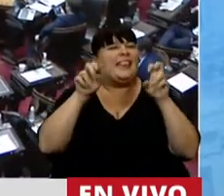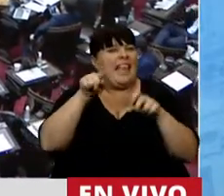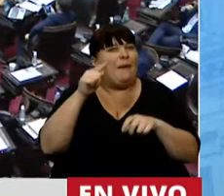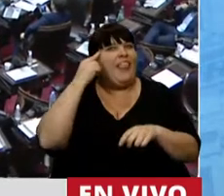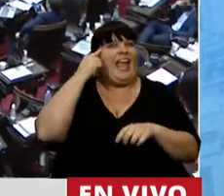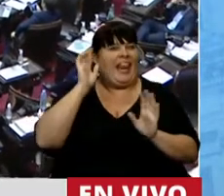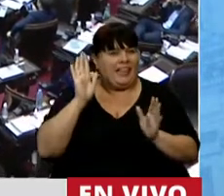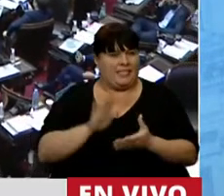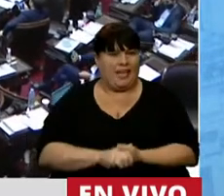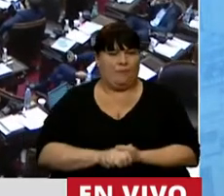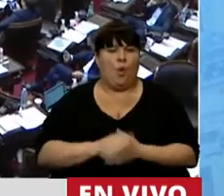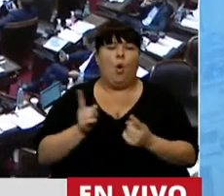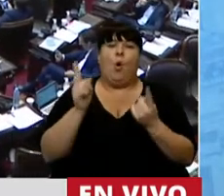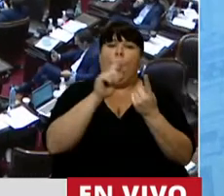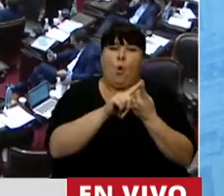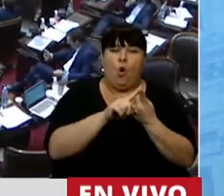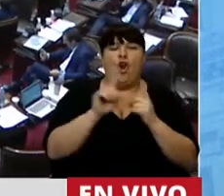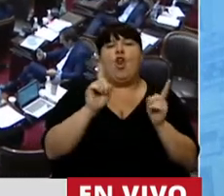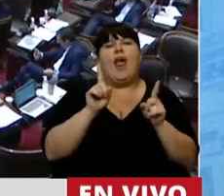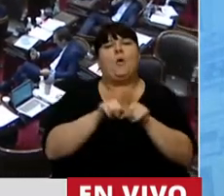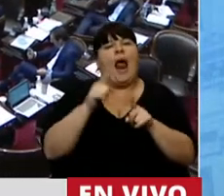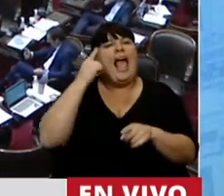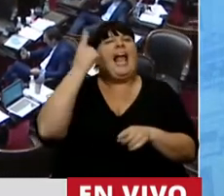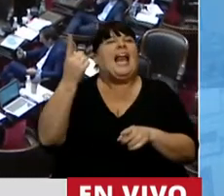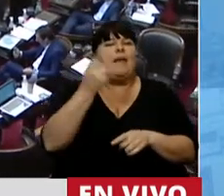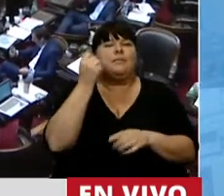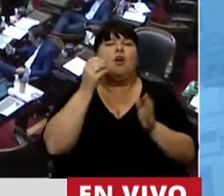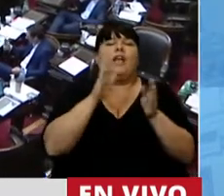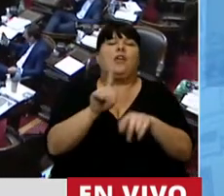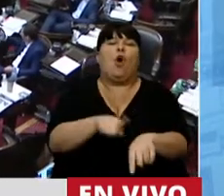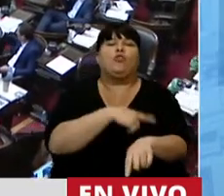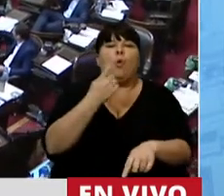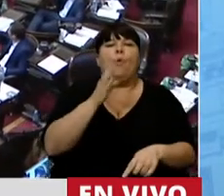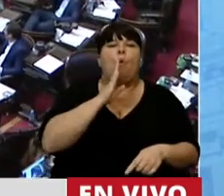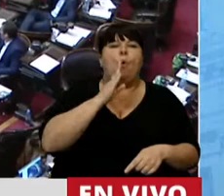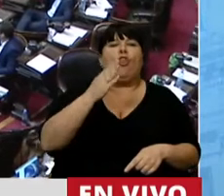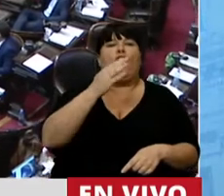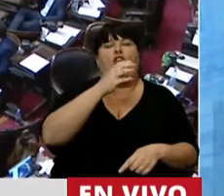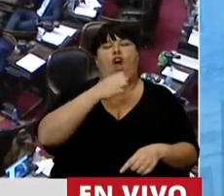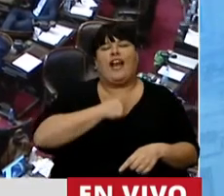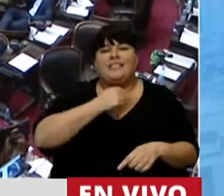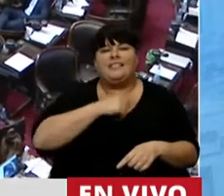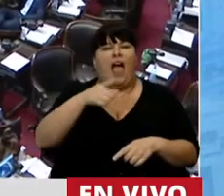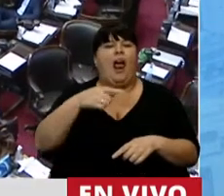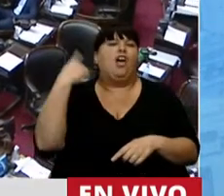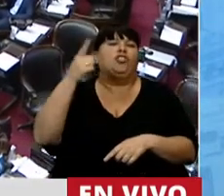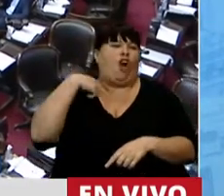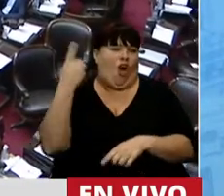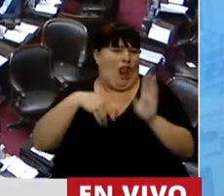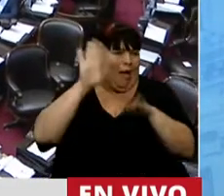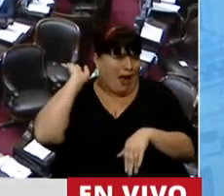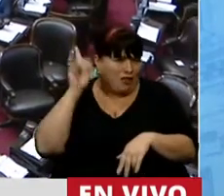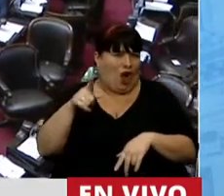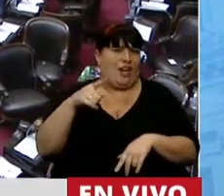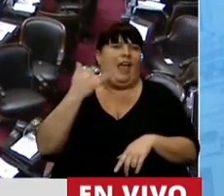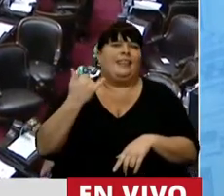esas creencias. Por un lado, no pongamos como creencia central la tradición judeocristiana, de la cual muchos provenimos,